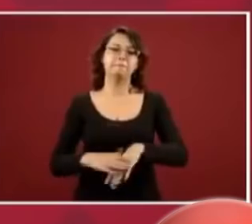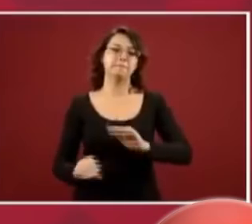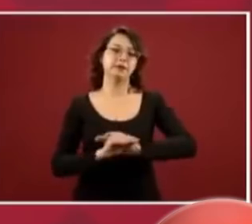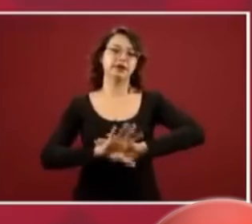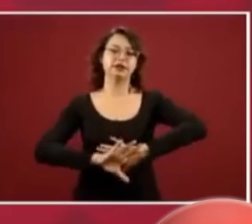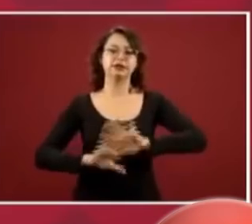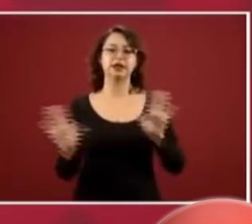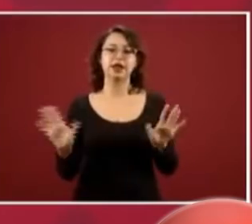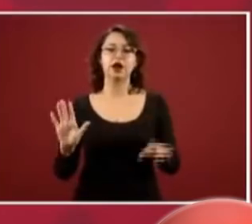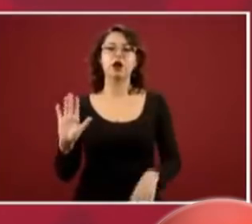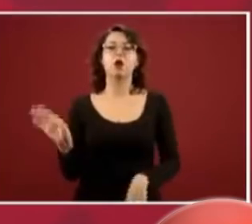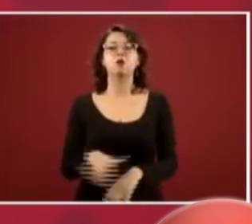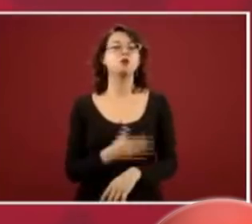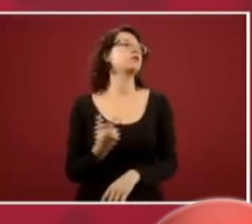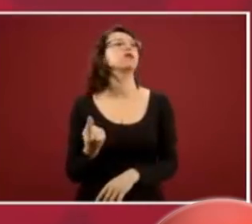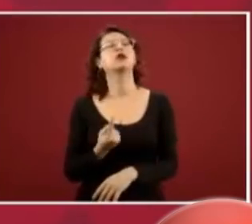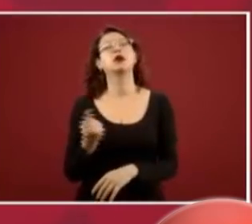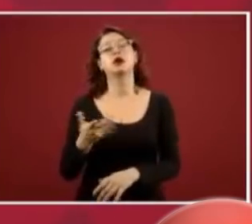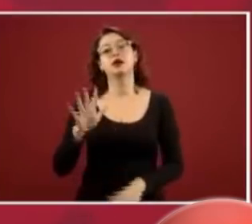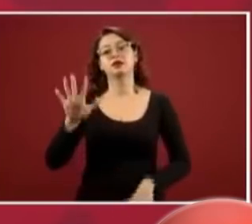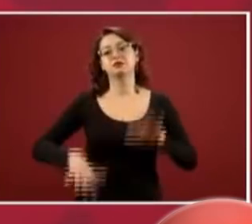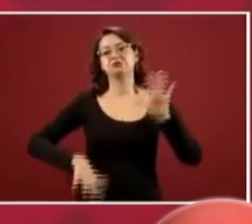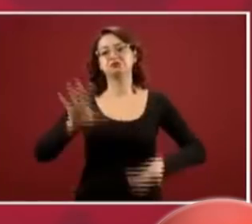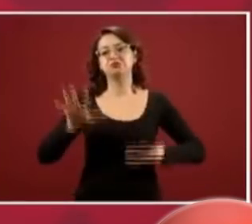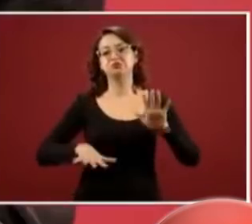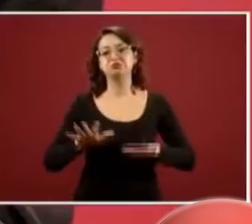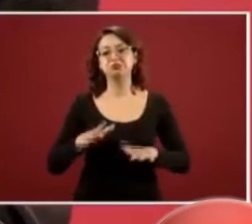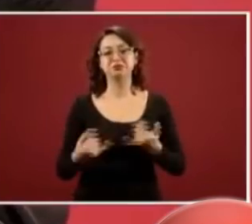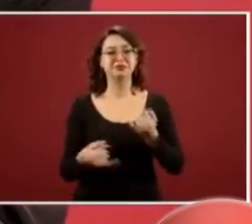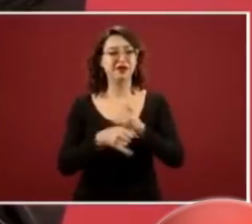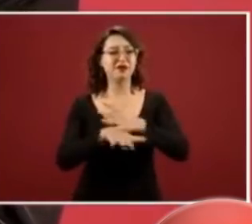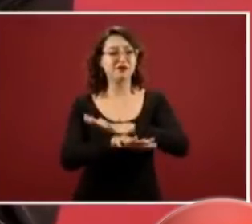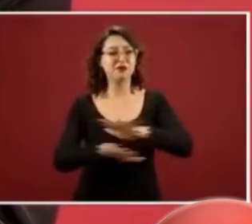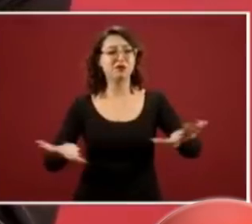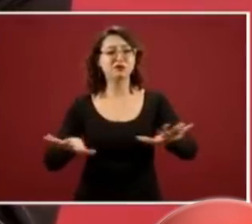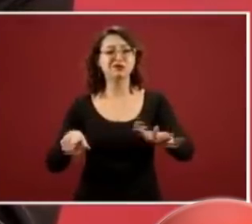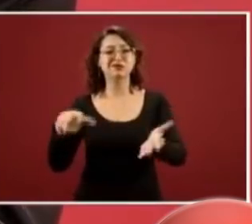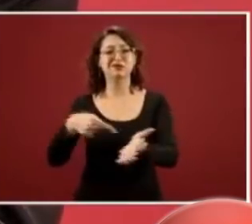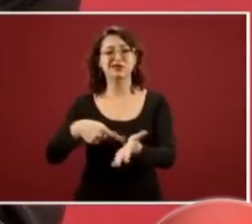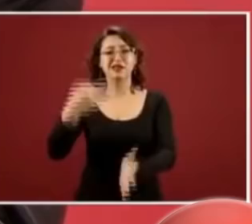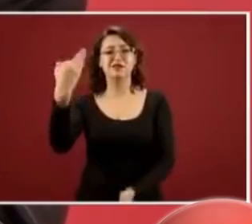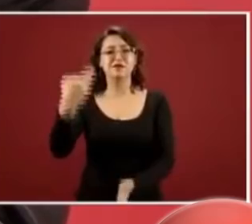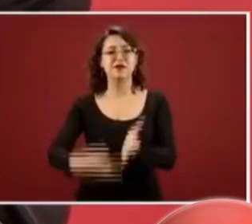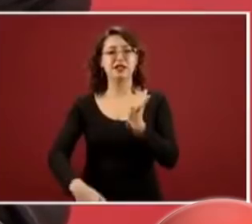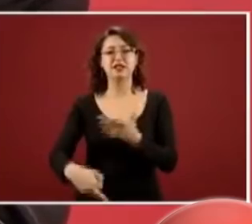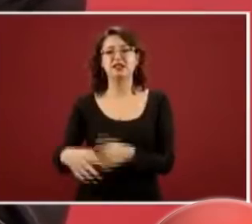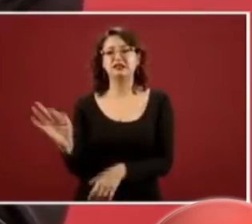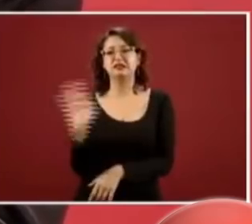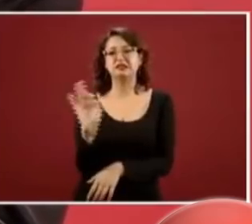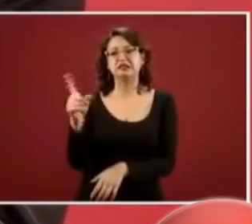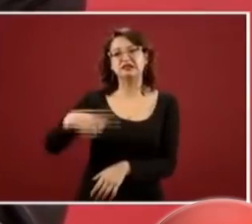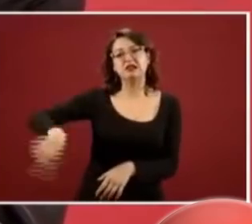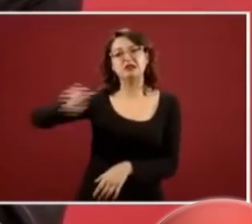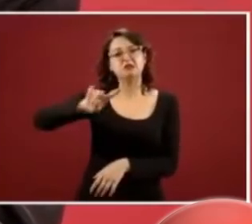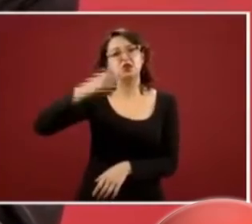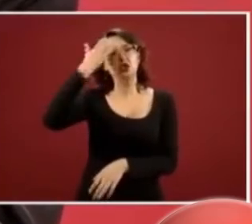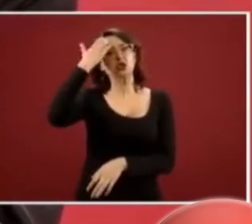porque a veces se desconocen algunos datos, se